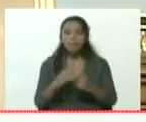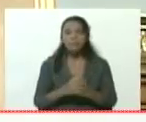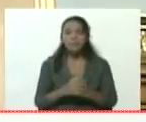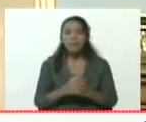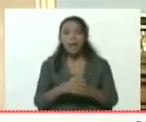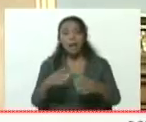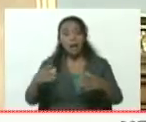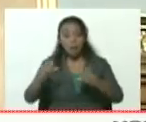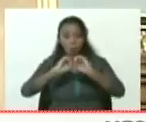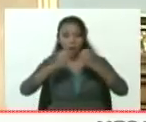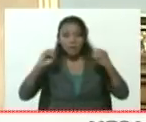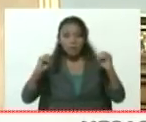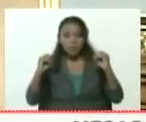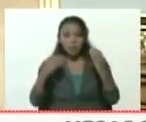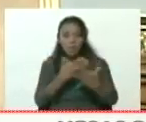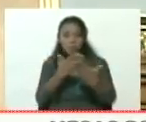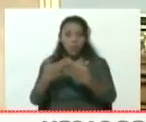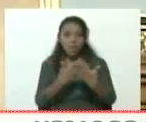Universitarios.